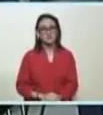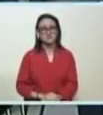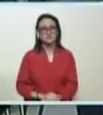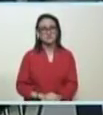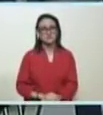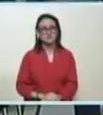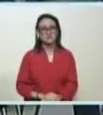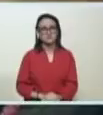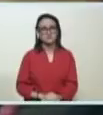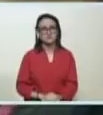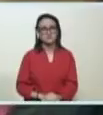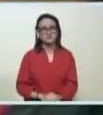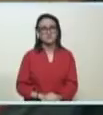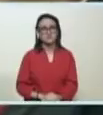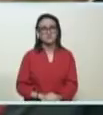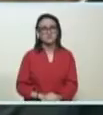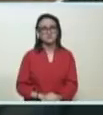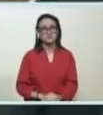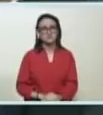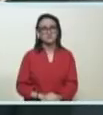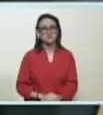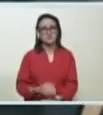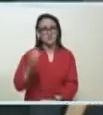A un intelectual del mundo,